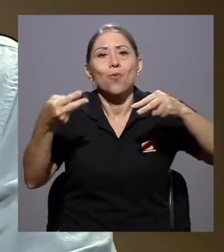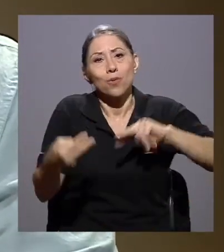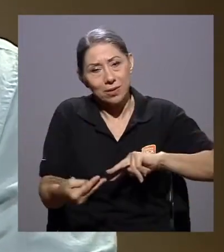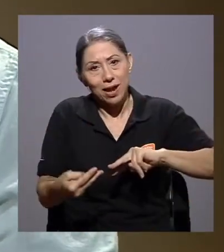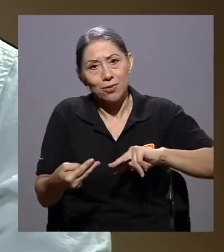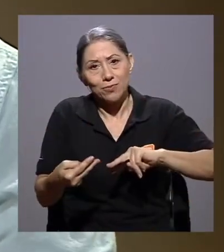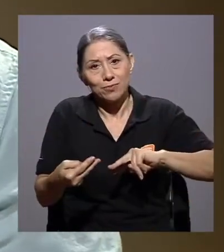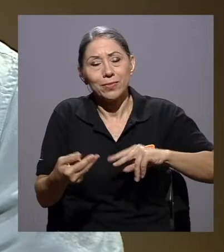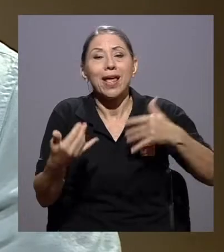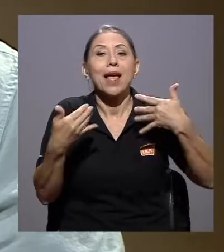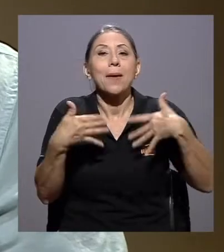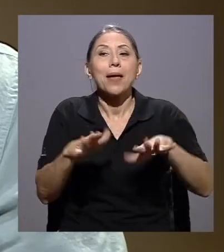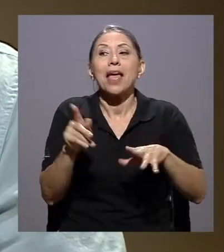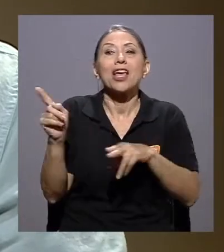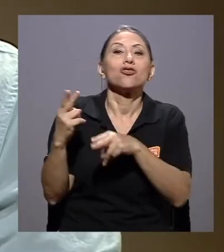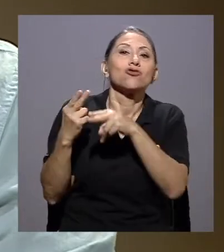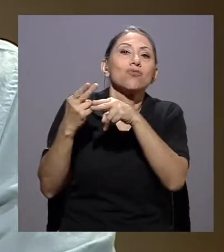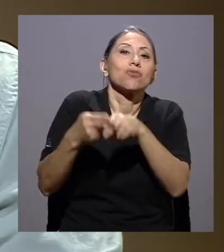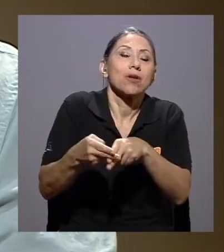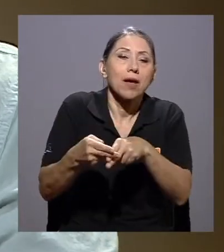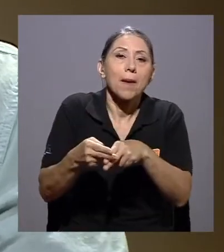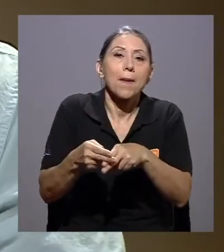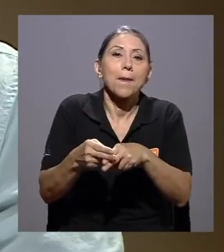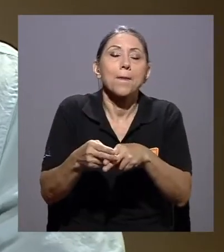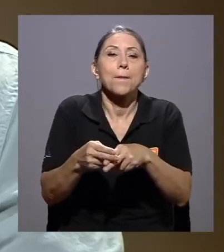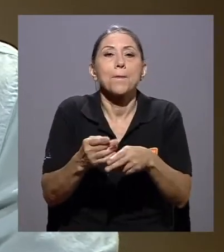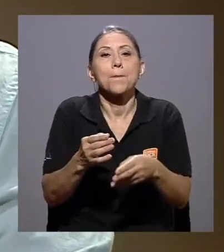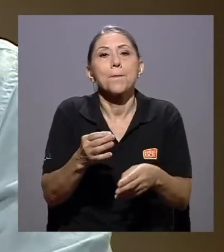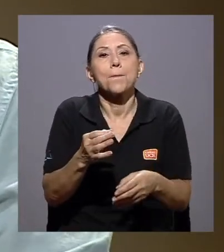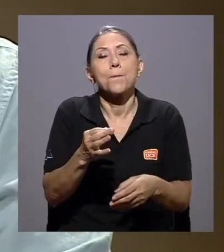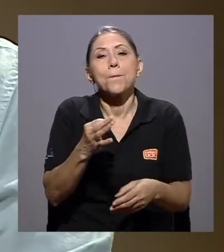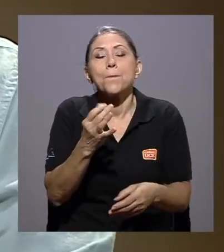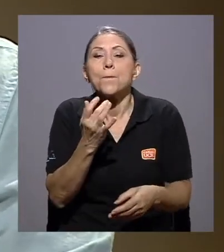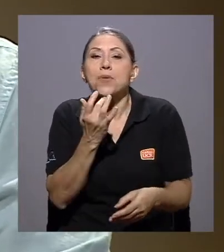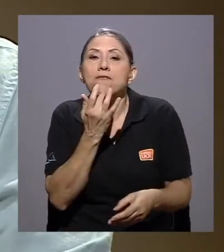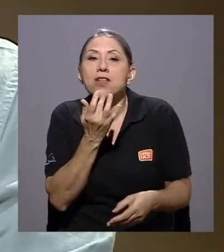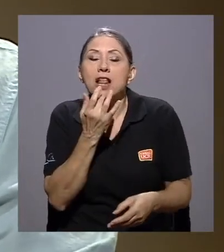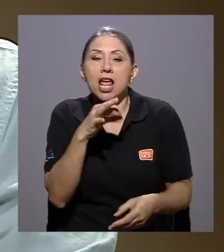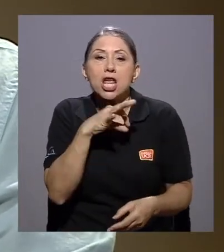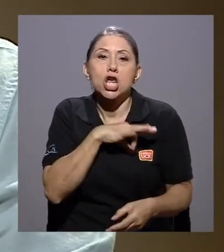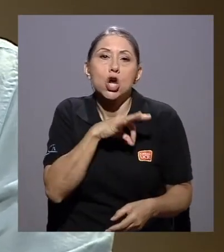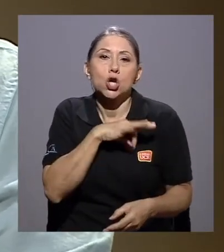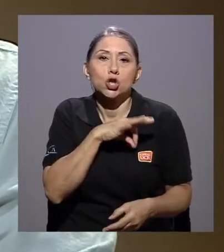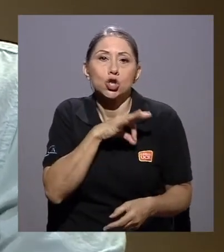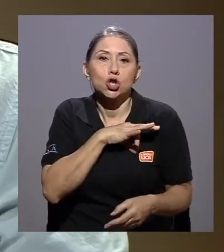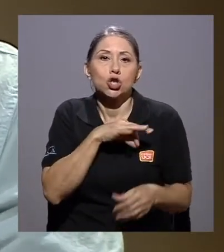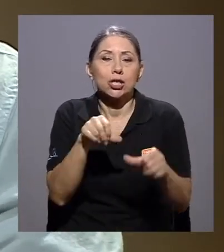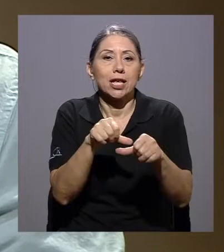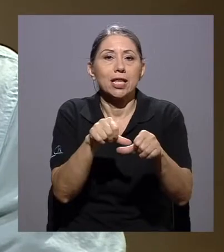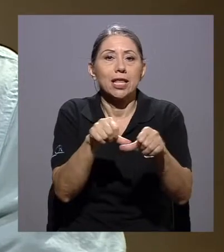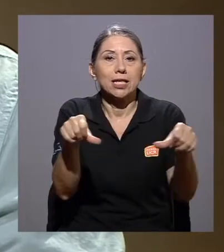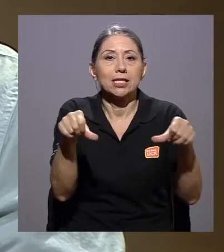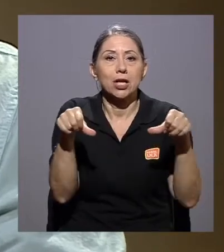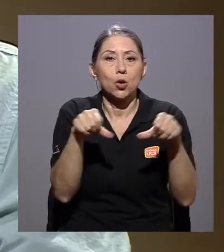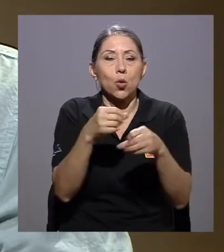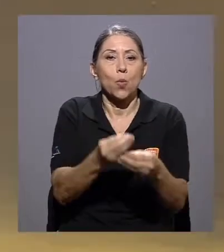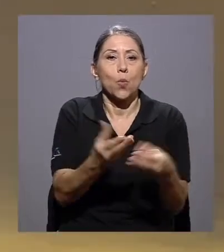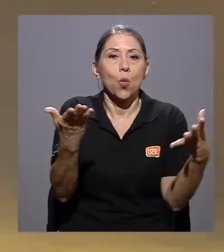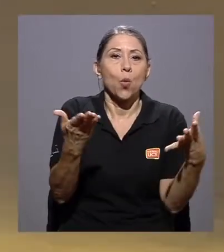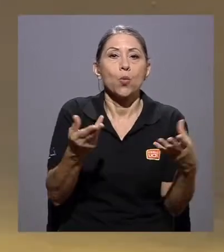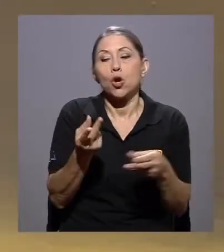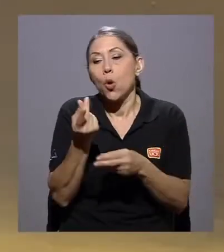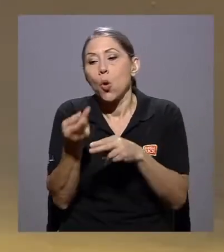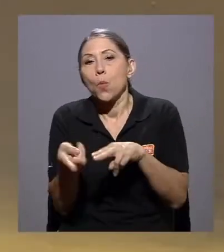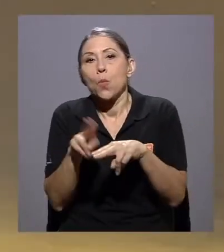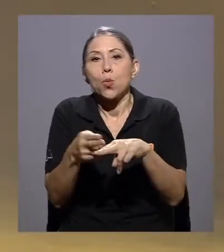el ataque a eso que ellos denominan los privilegios del sector público y los pluses, etcétera.